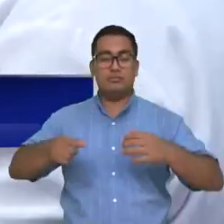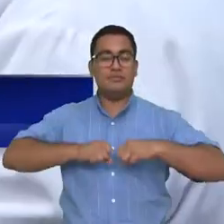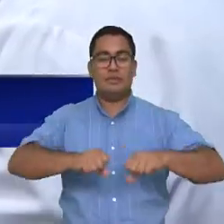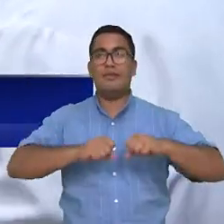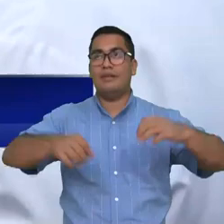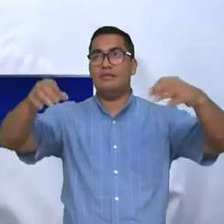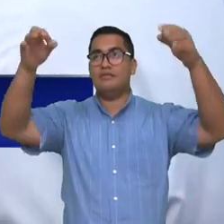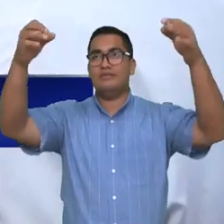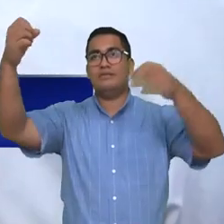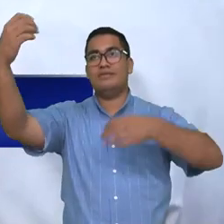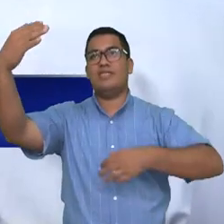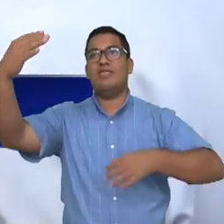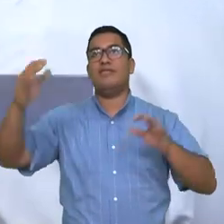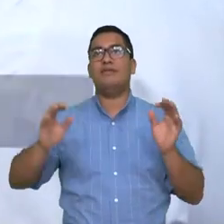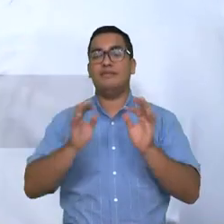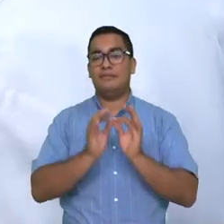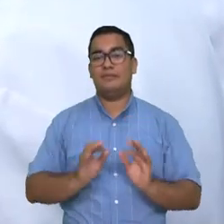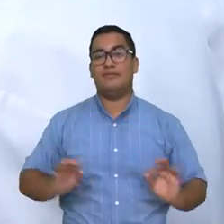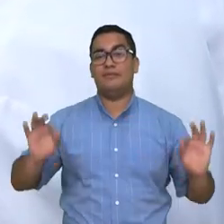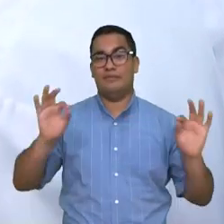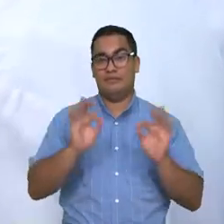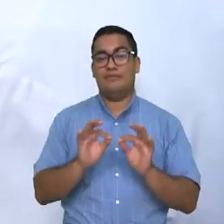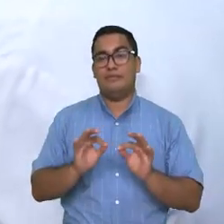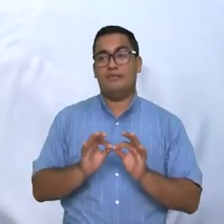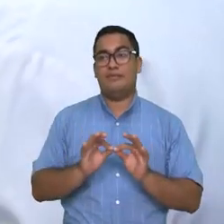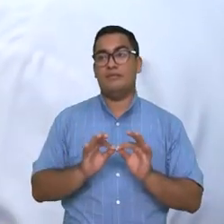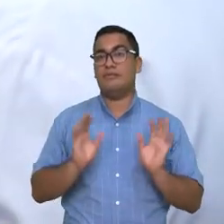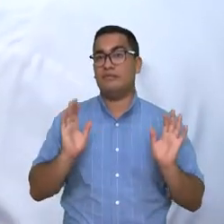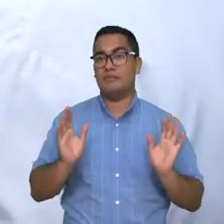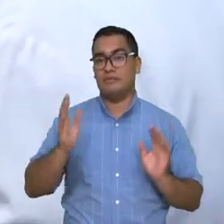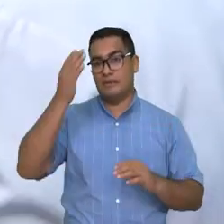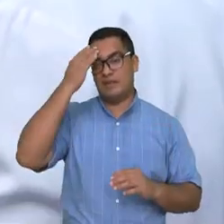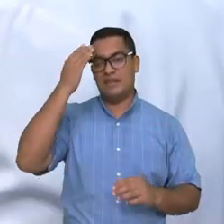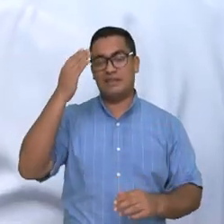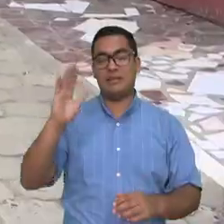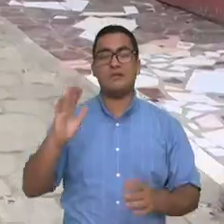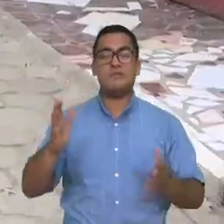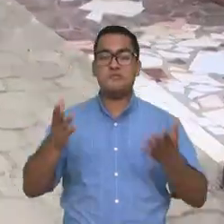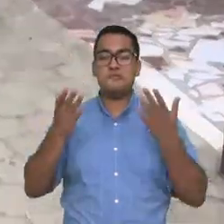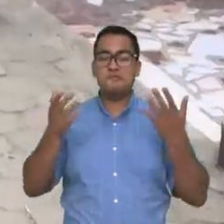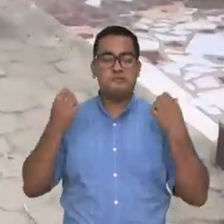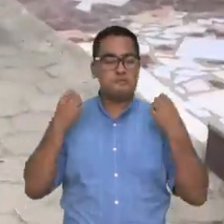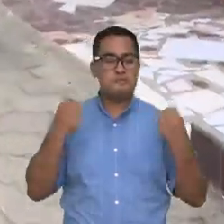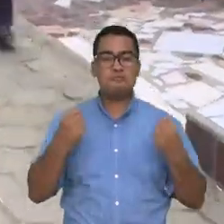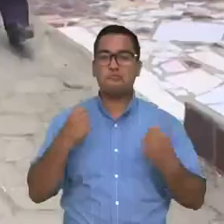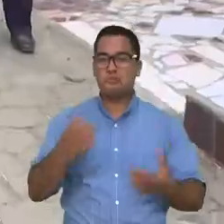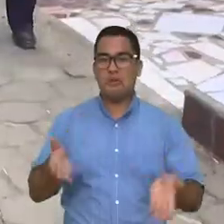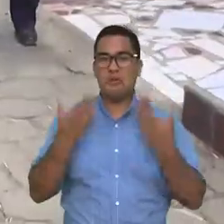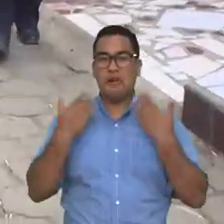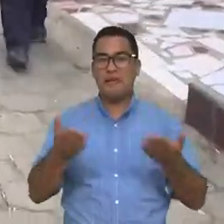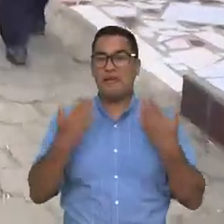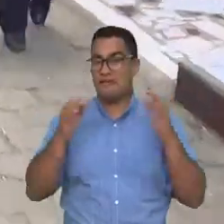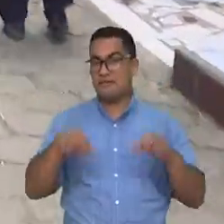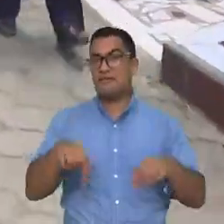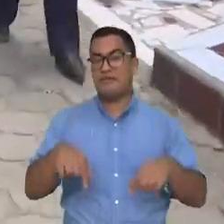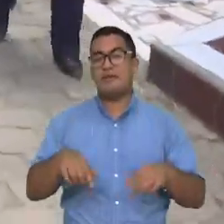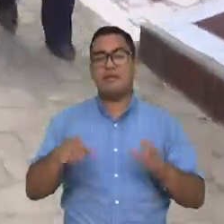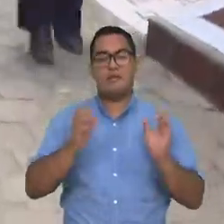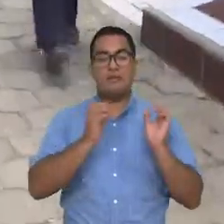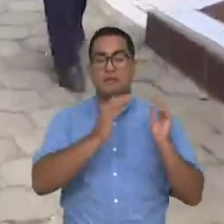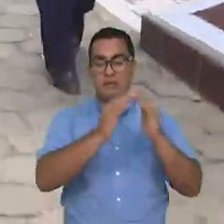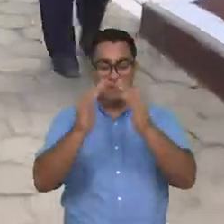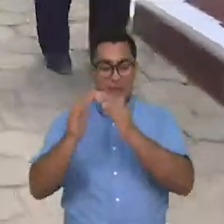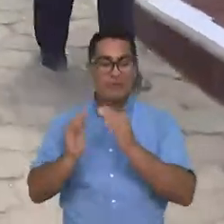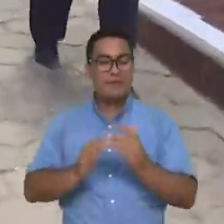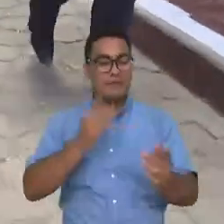en el sol, porque usted sabe que aquí hay bastante, el clima es caliente. La comunidad organizada se moviliza por todos